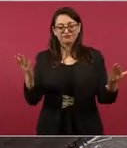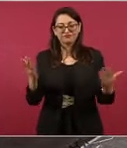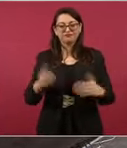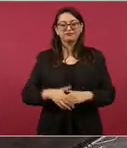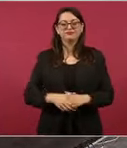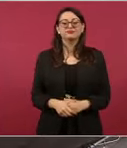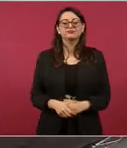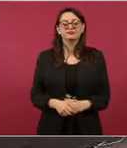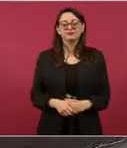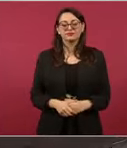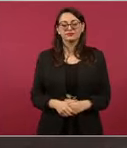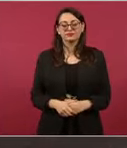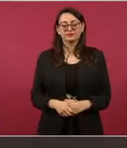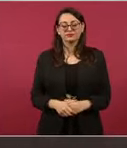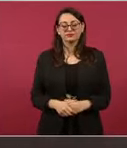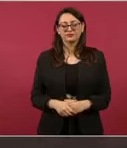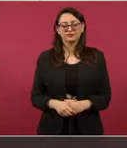a diferencia